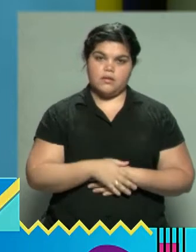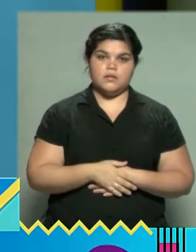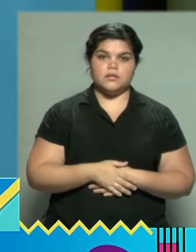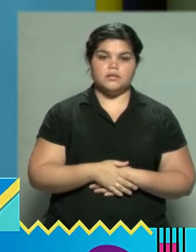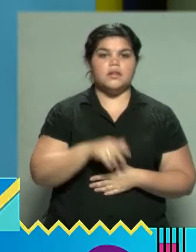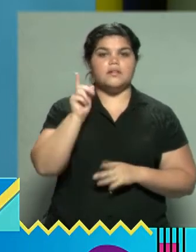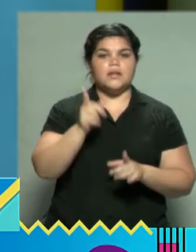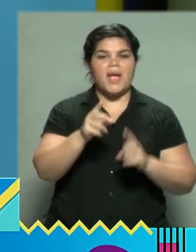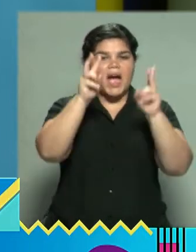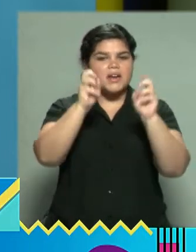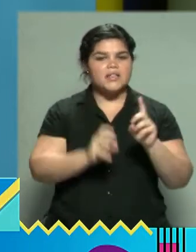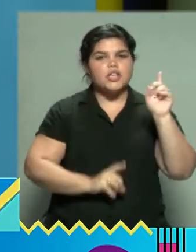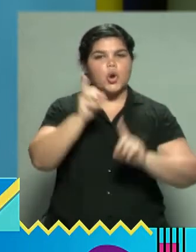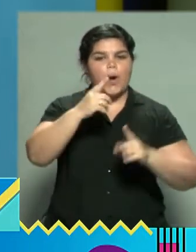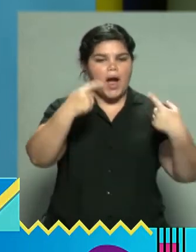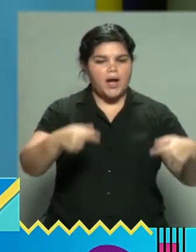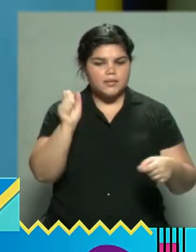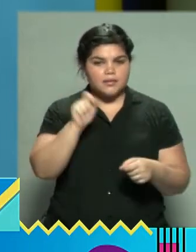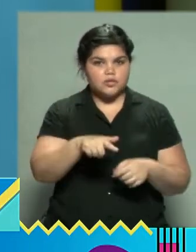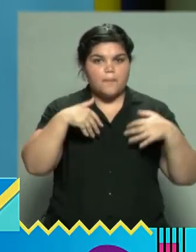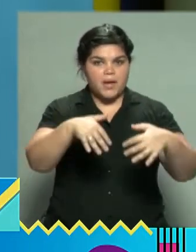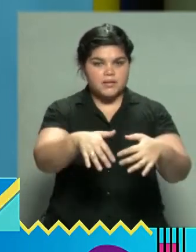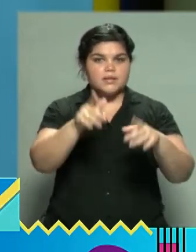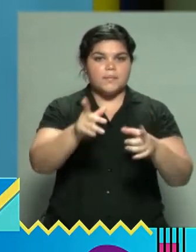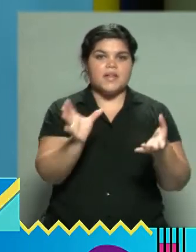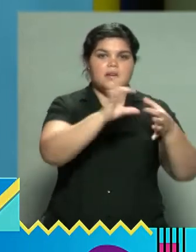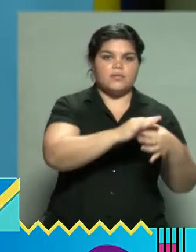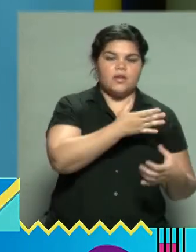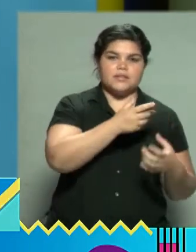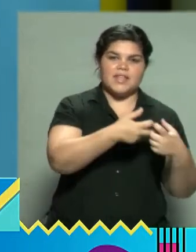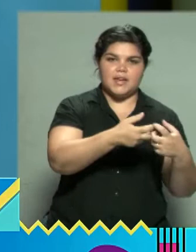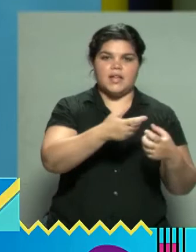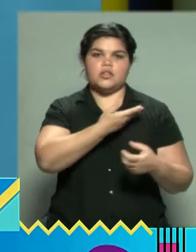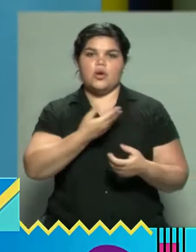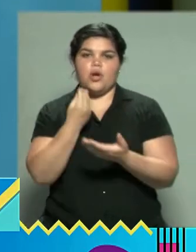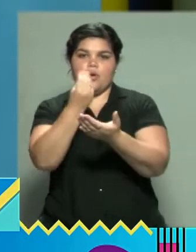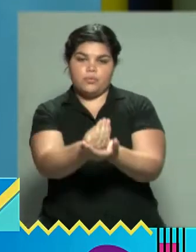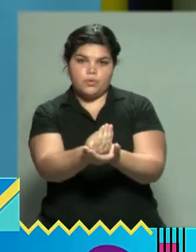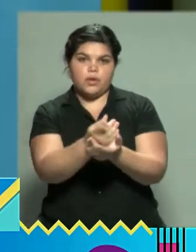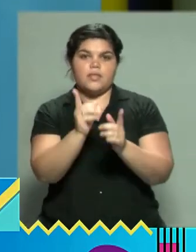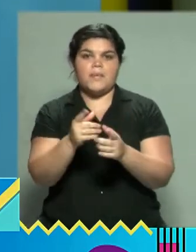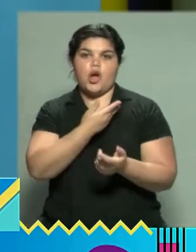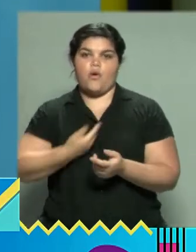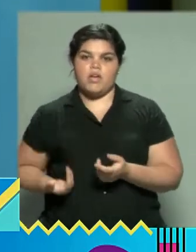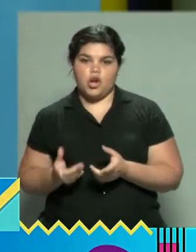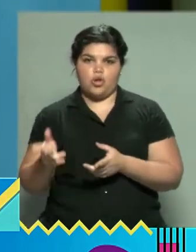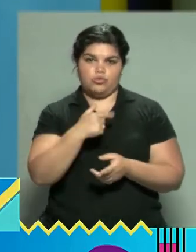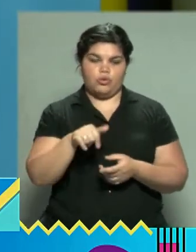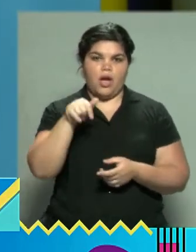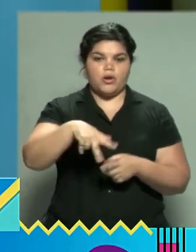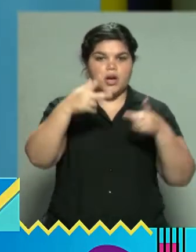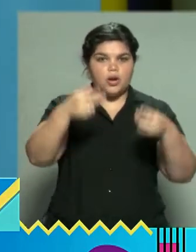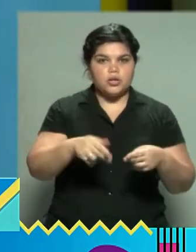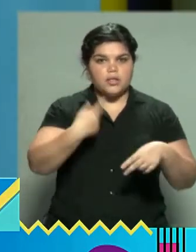bueno, los análisis que se pueden hacer acerca de ella, y obviamente la relación del sindicalismo, de los dirigentes sindicales con el gobierno. Vamos a un corte y